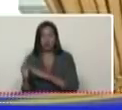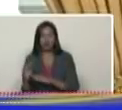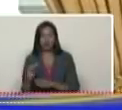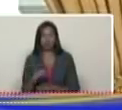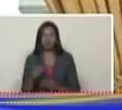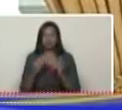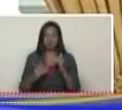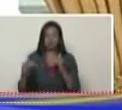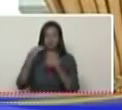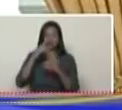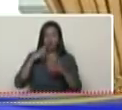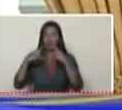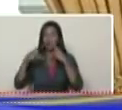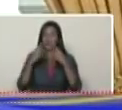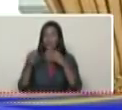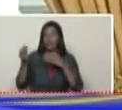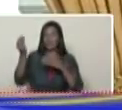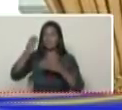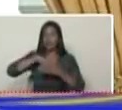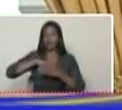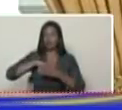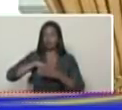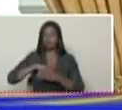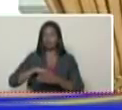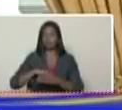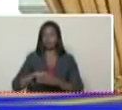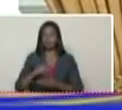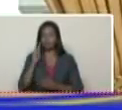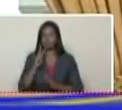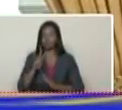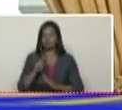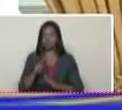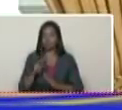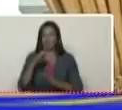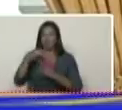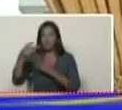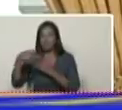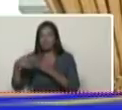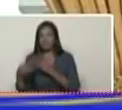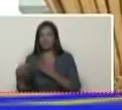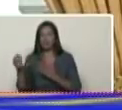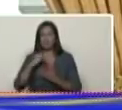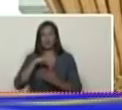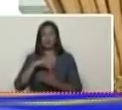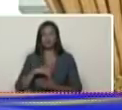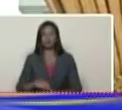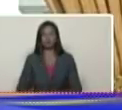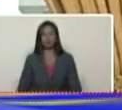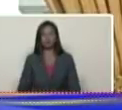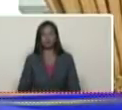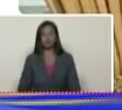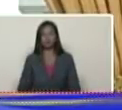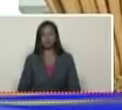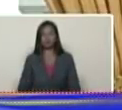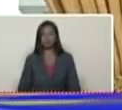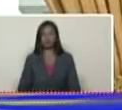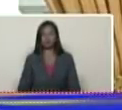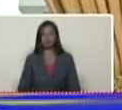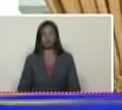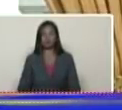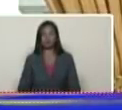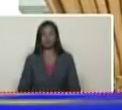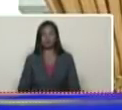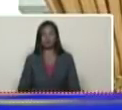una política aún más precisa, aún más detallada, aún